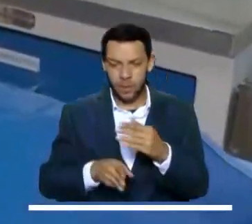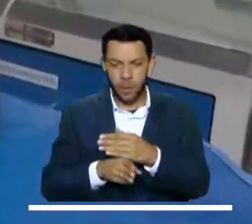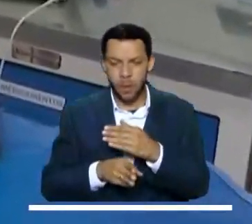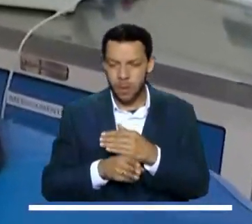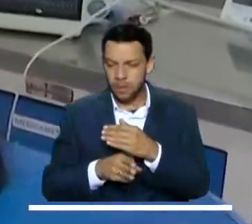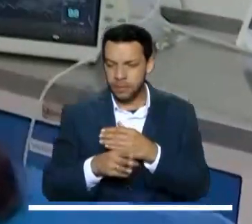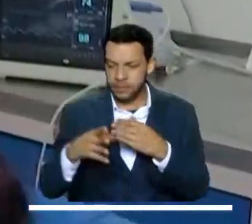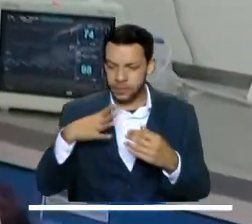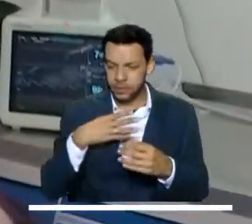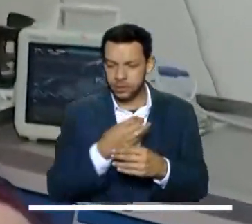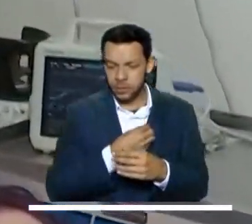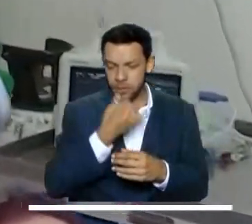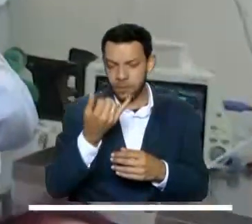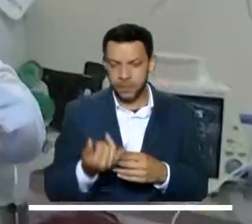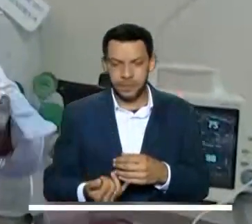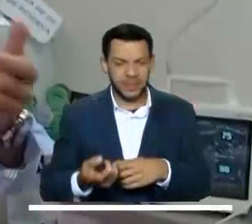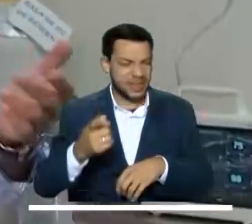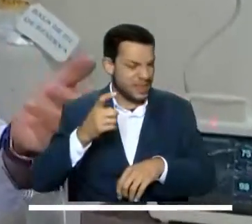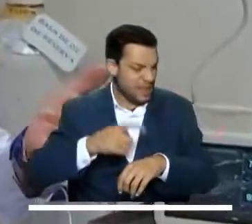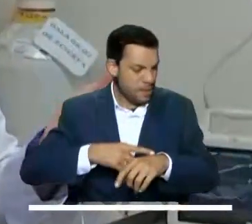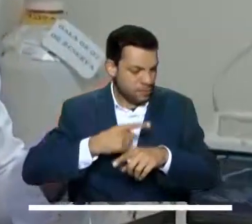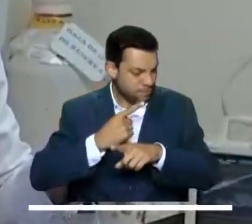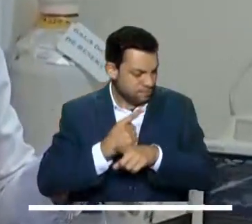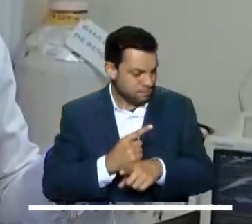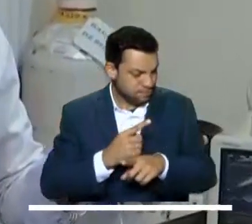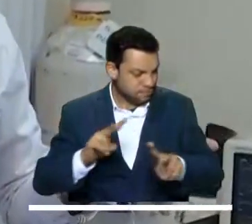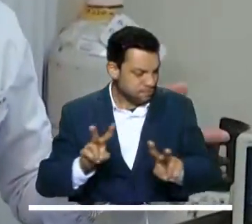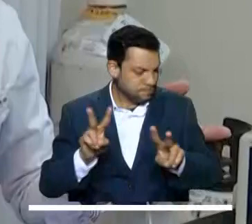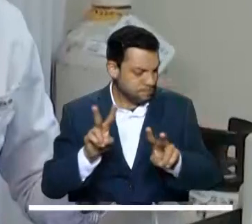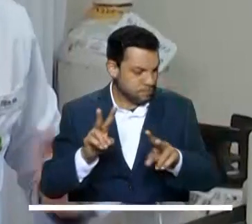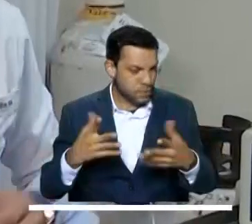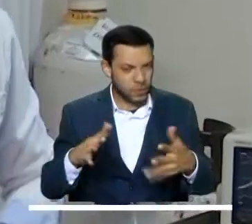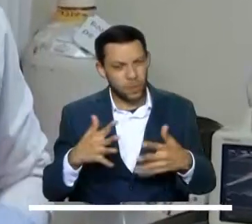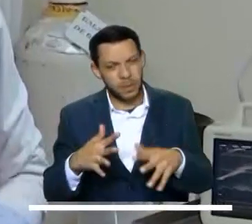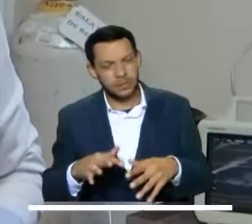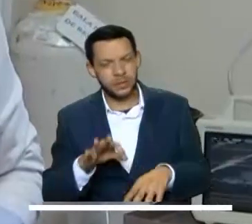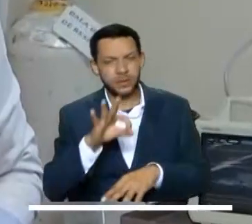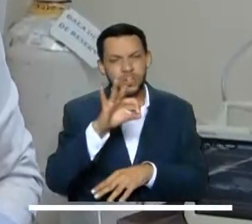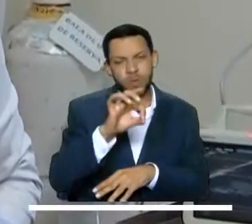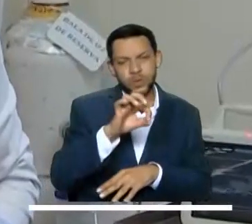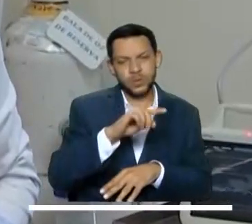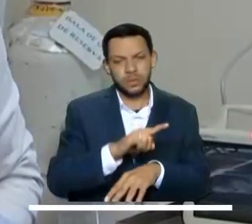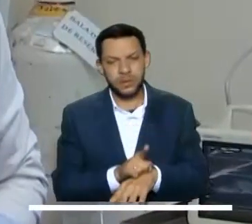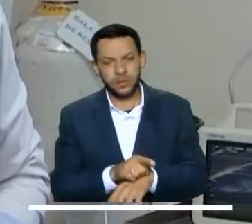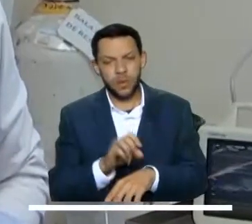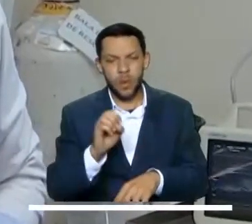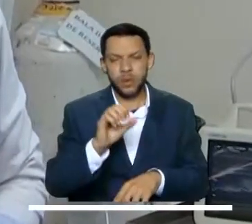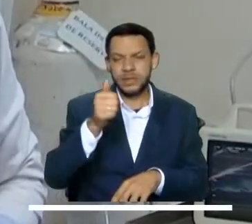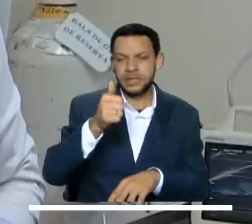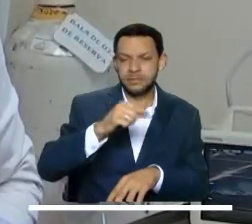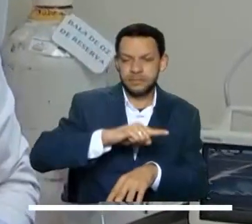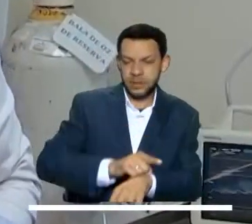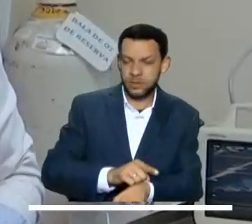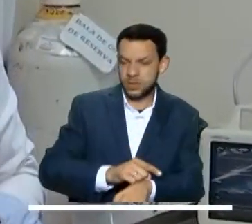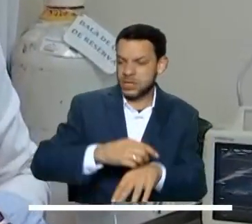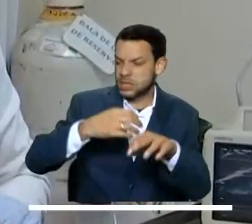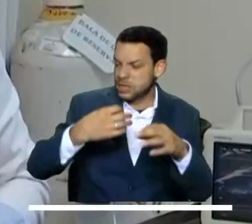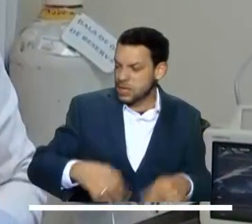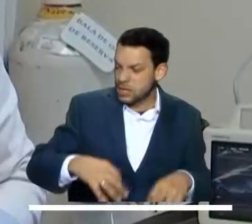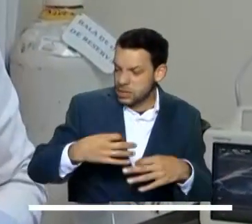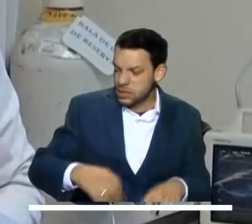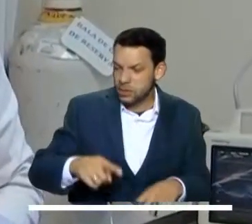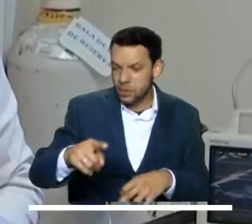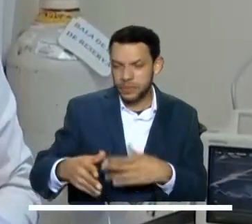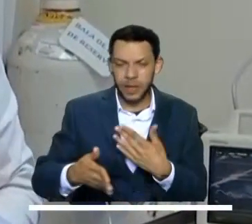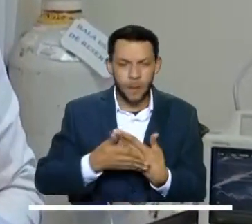grabó en tiempo real, fueron aproximadamente, no sé, 8 minutos, 10 minutos, y este